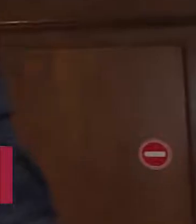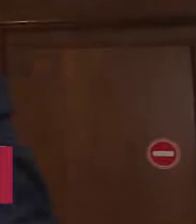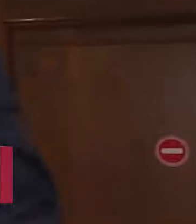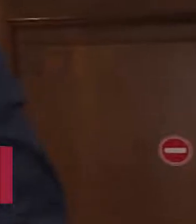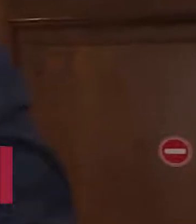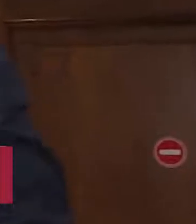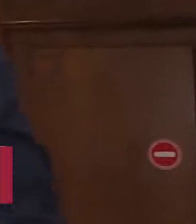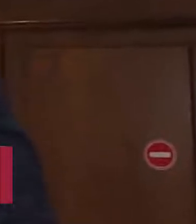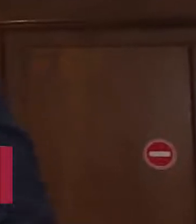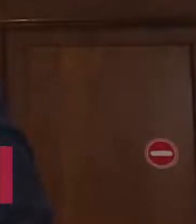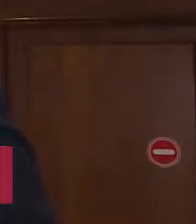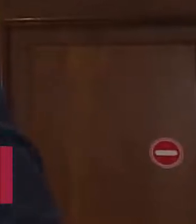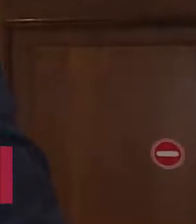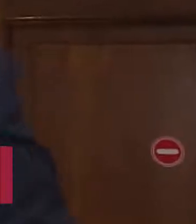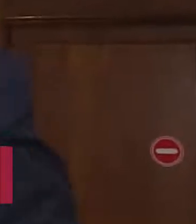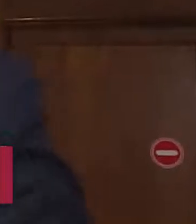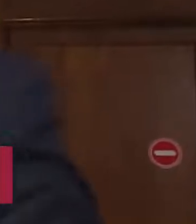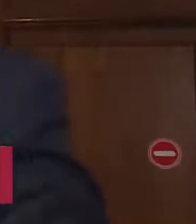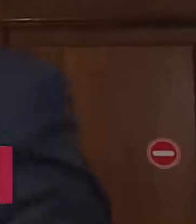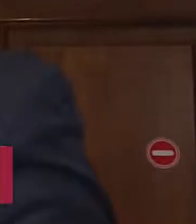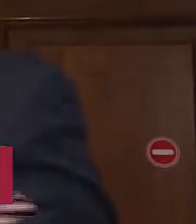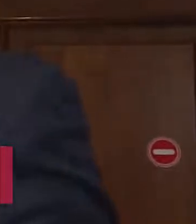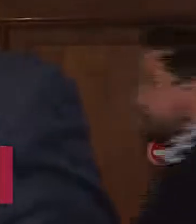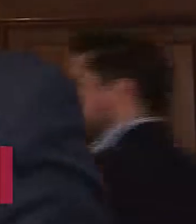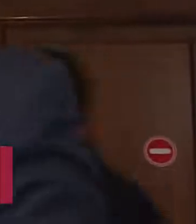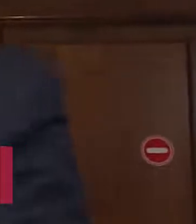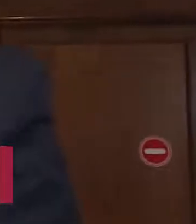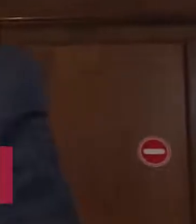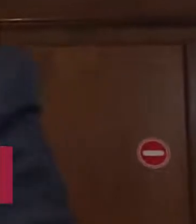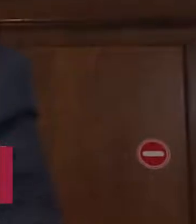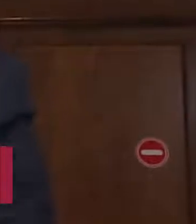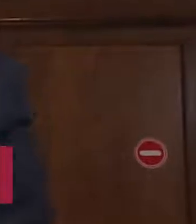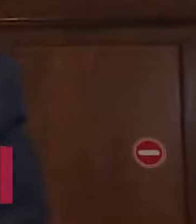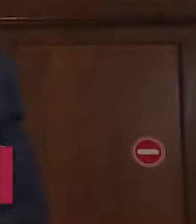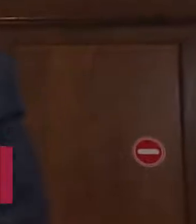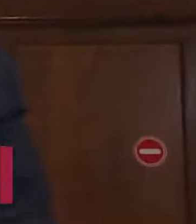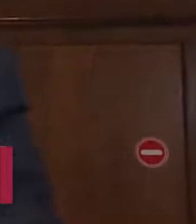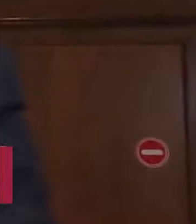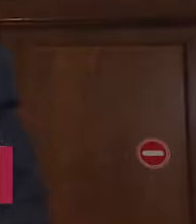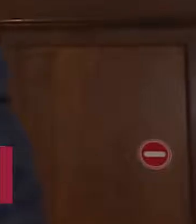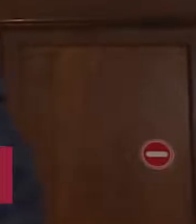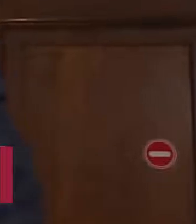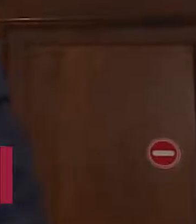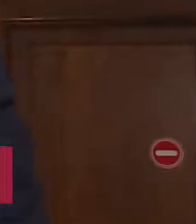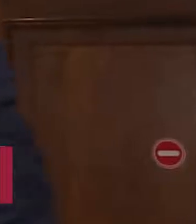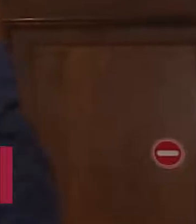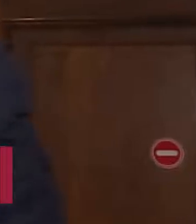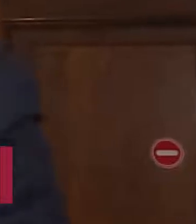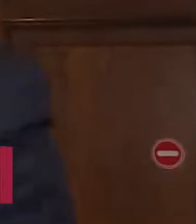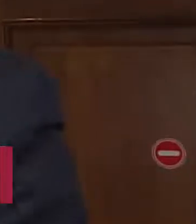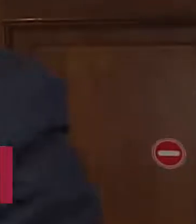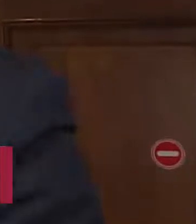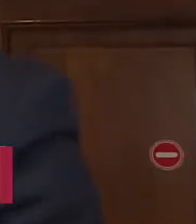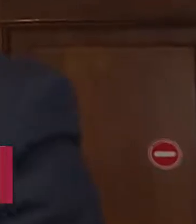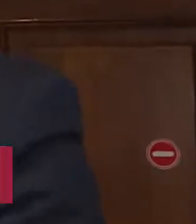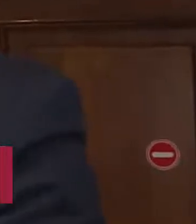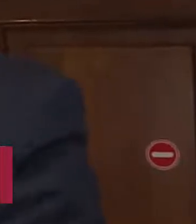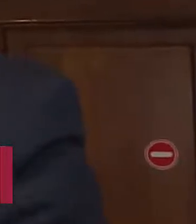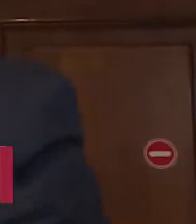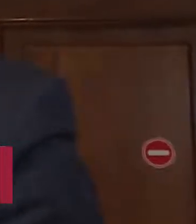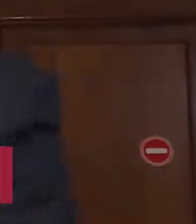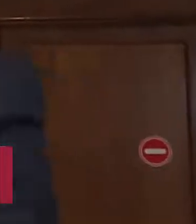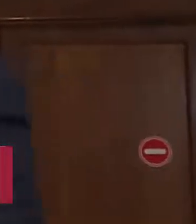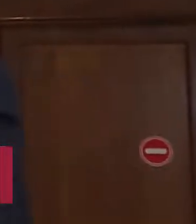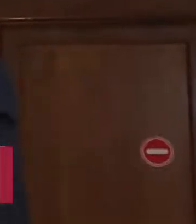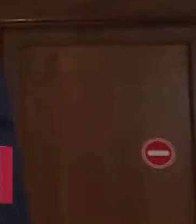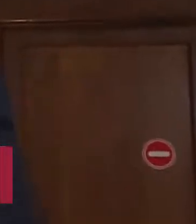con otro país de carácter internacional, sino que es un facilitador, ¿vale? Es decir, este es un proyecto, es un convenio internacional en donde todos los países que